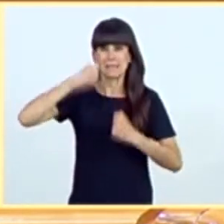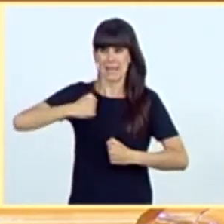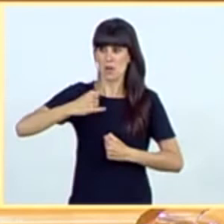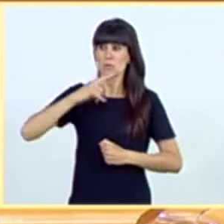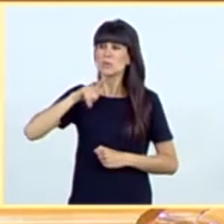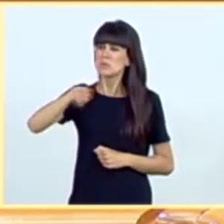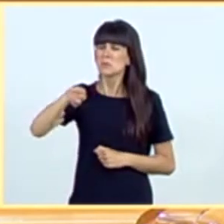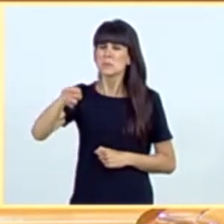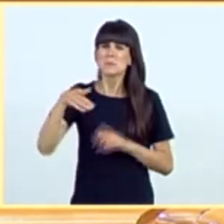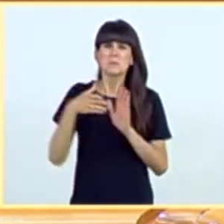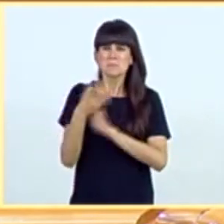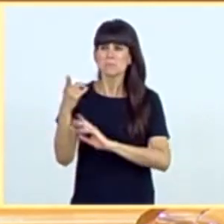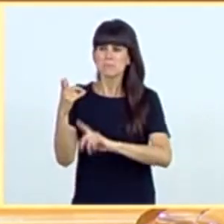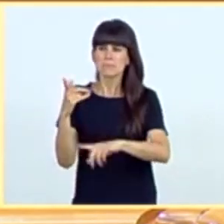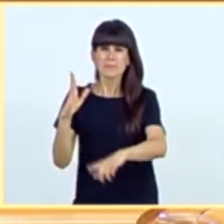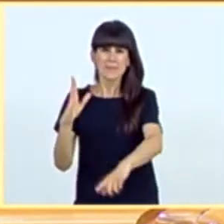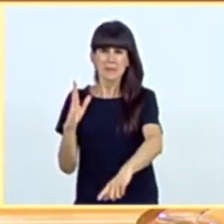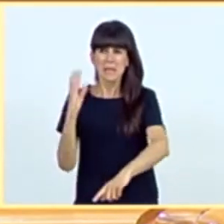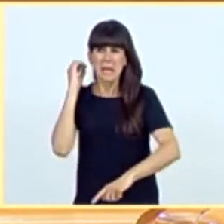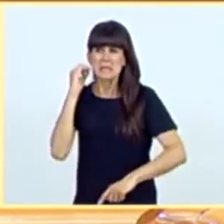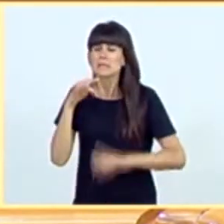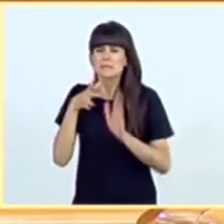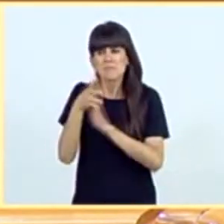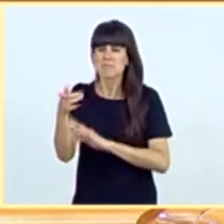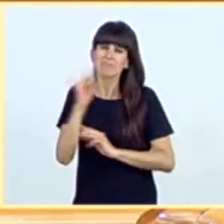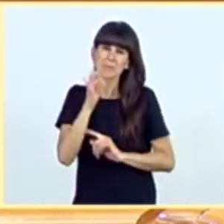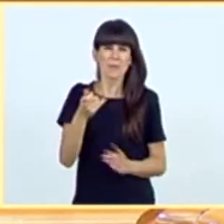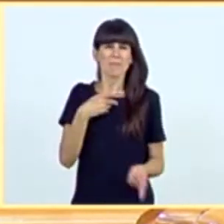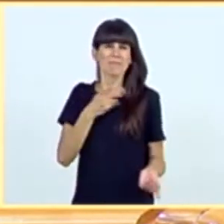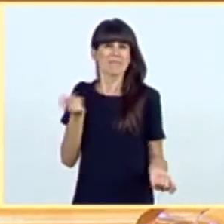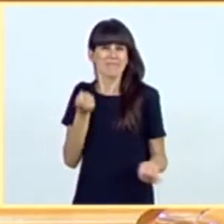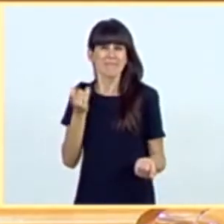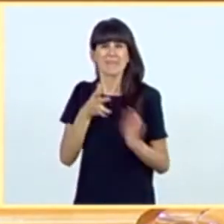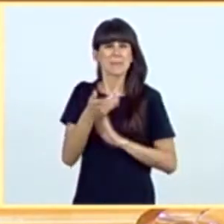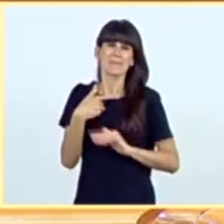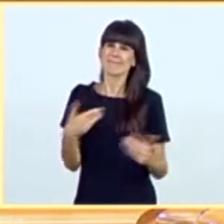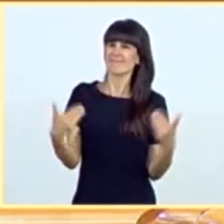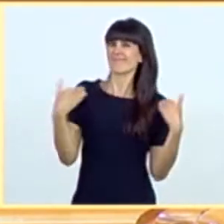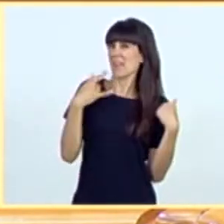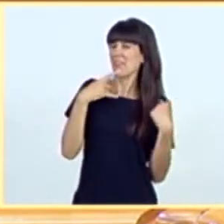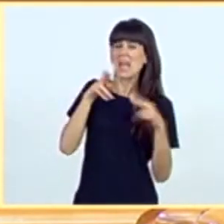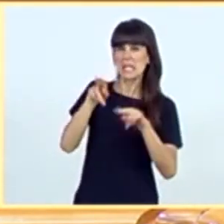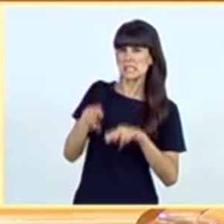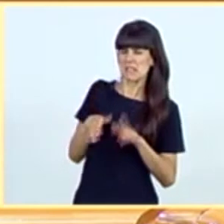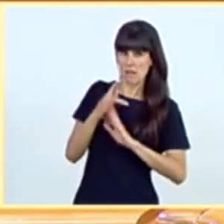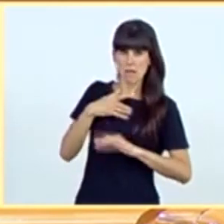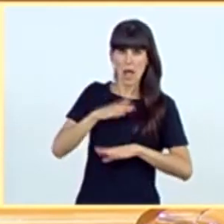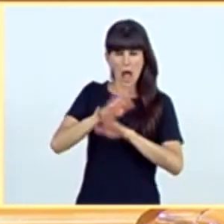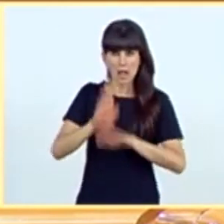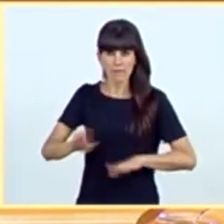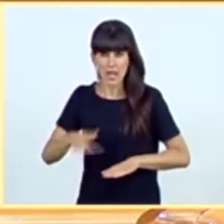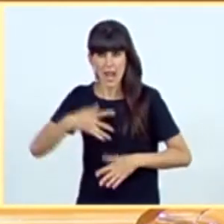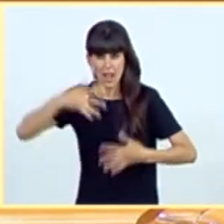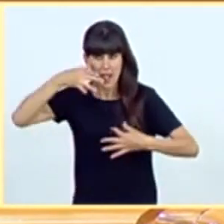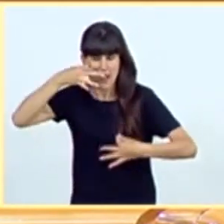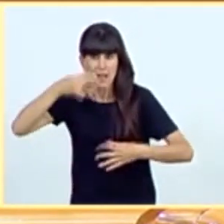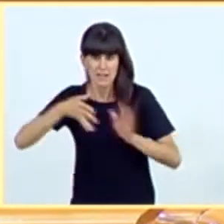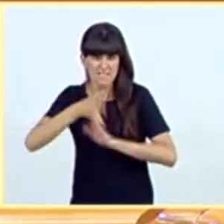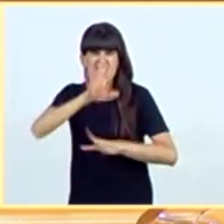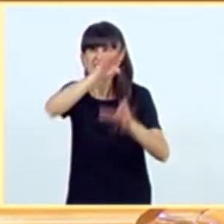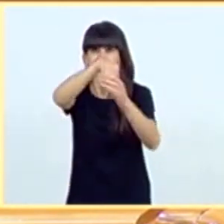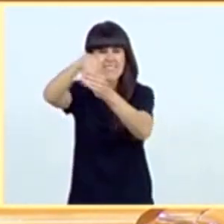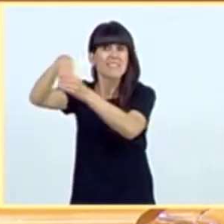una rueda de prensa en el mes de marzo poniéndose las medallitas de las residencias para luego no ser capaz de reaccionar ante lo que estaba sucediendo en